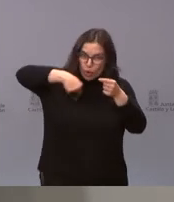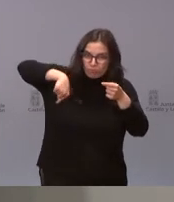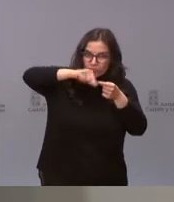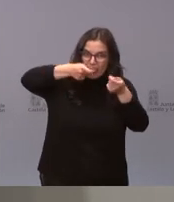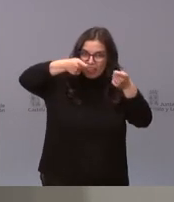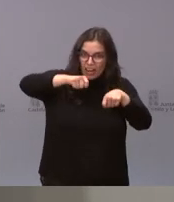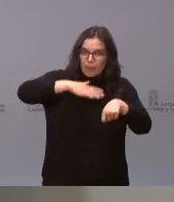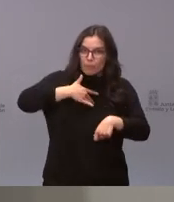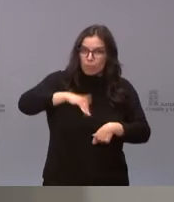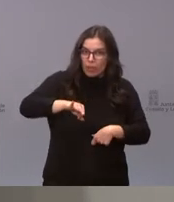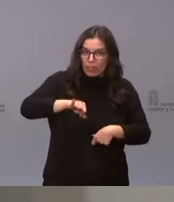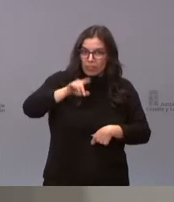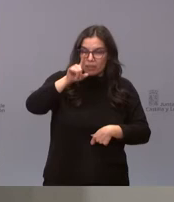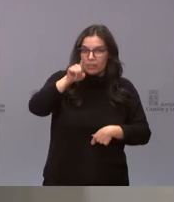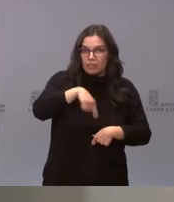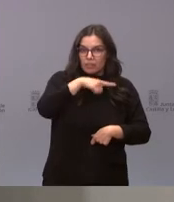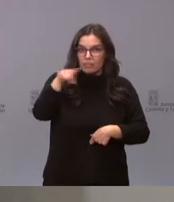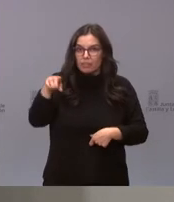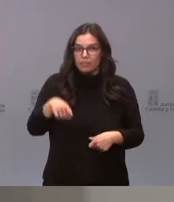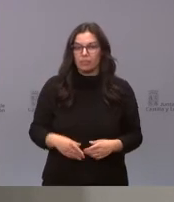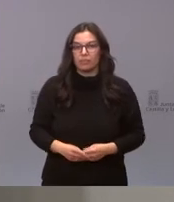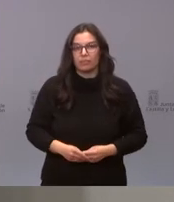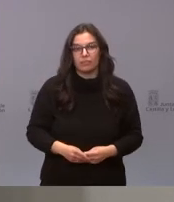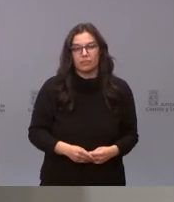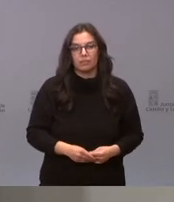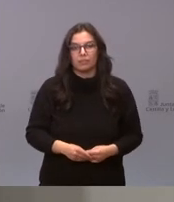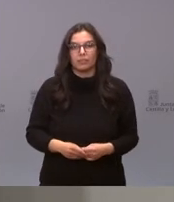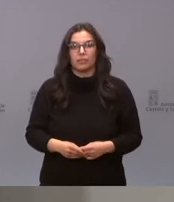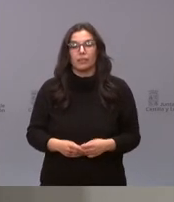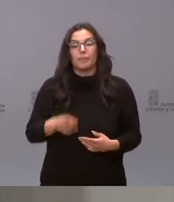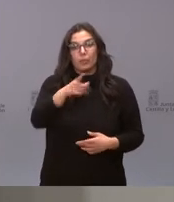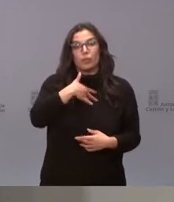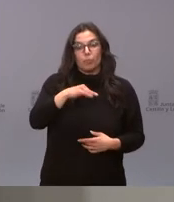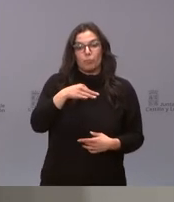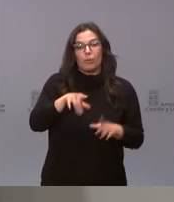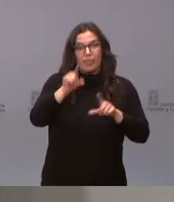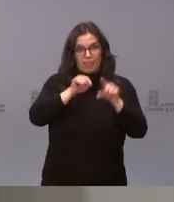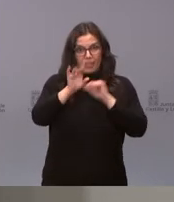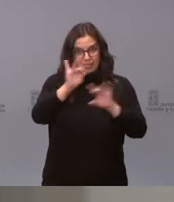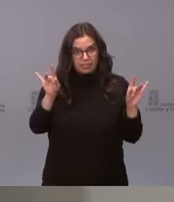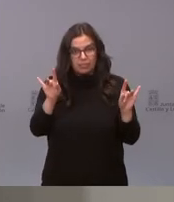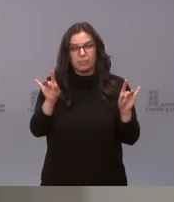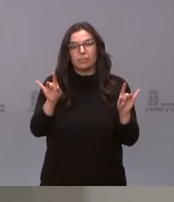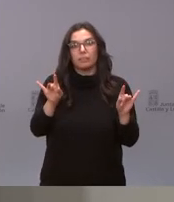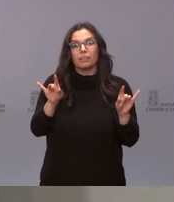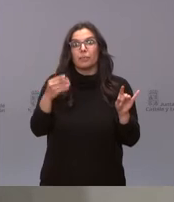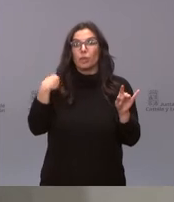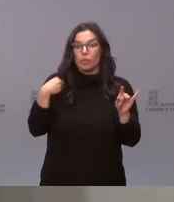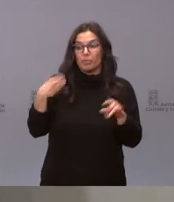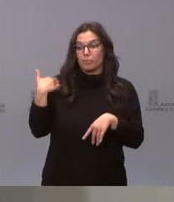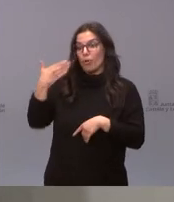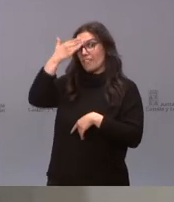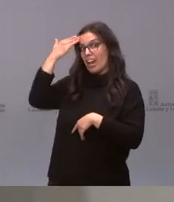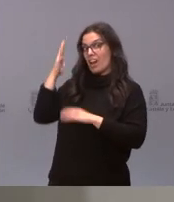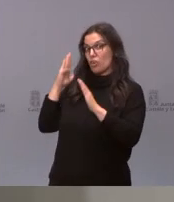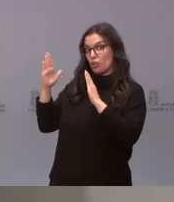se hizo el verano pasado en algunos estas medidas se pueden poner en marcha pero también les recuerdo una cosa la incidencia acumulada en verano no es la incidencia